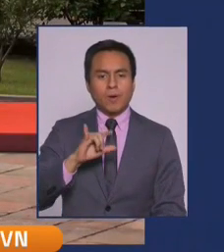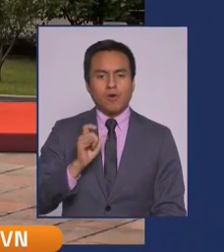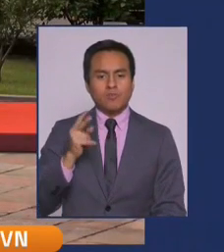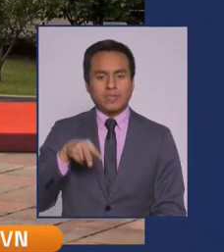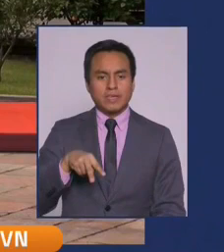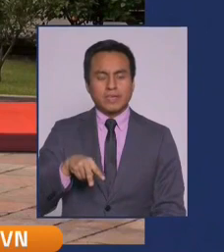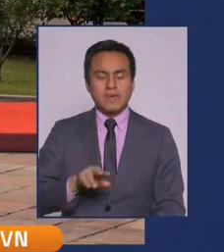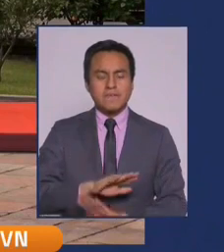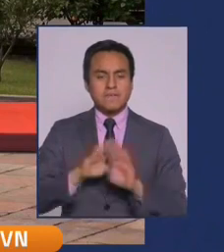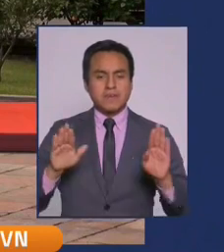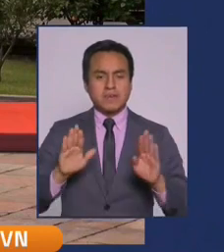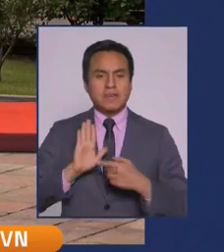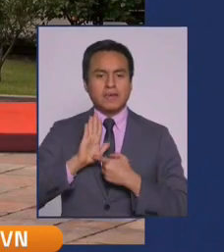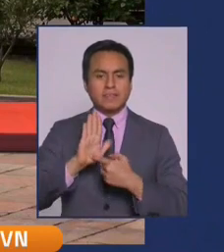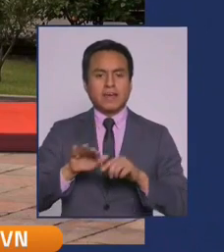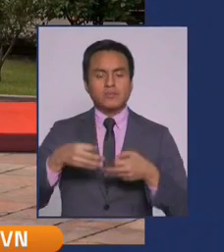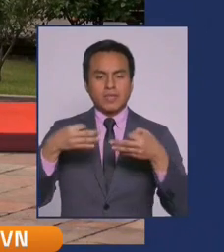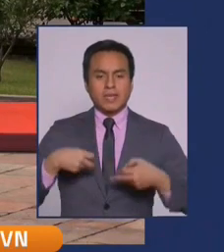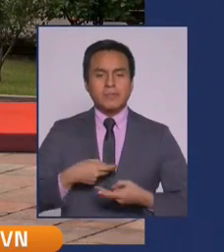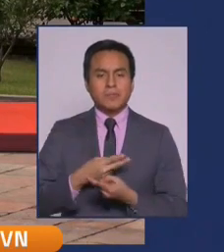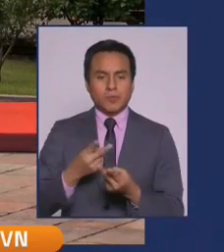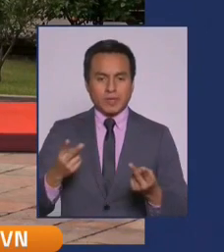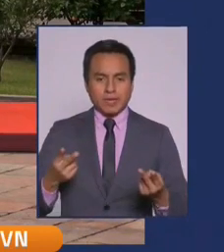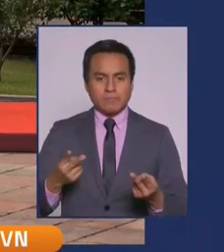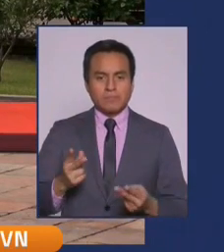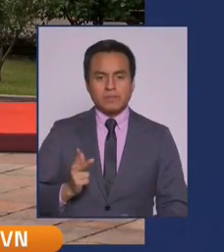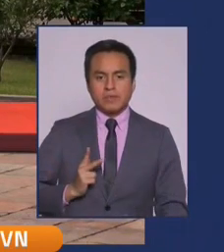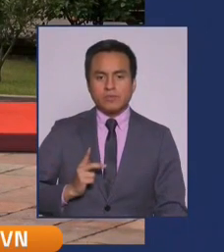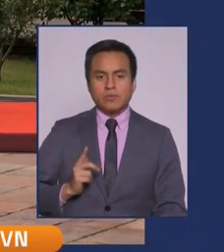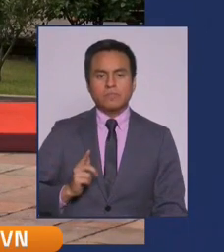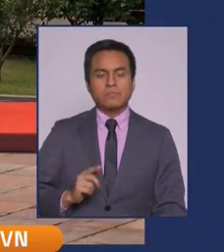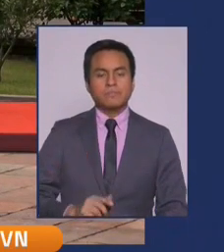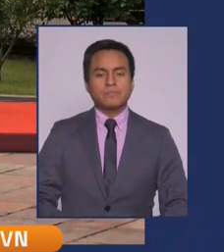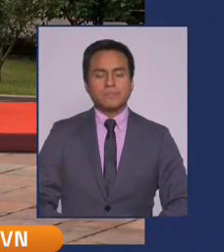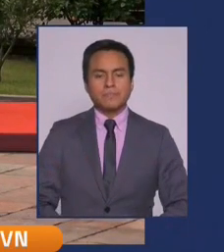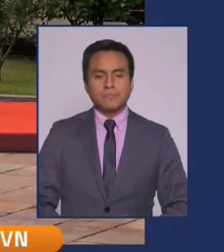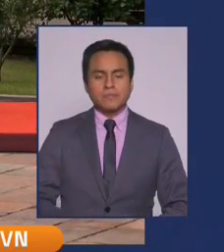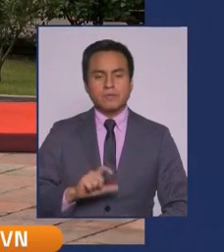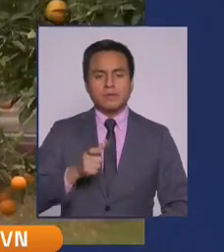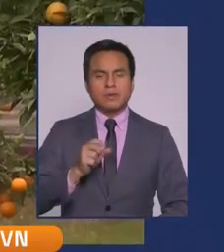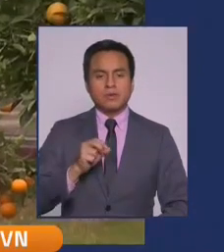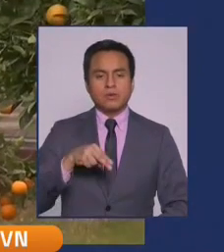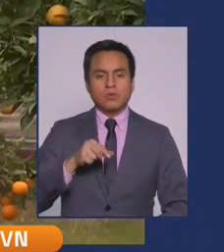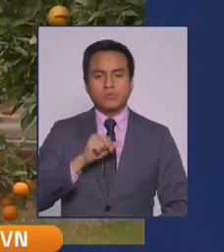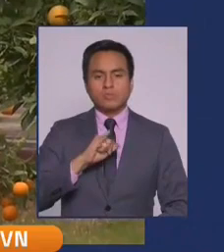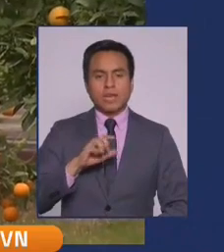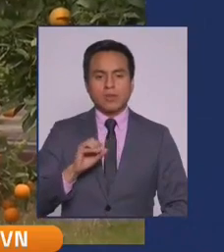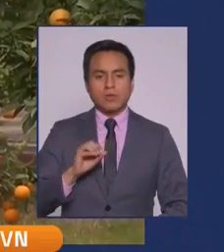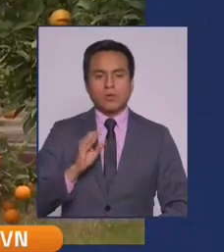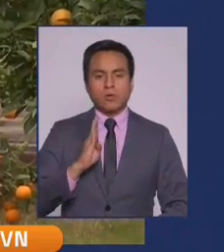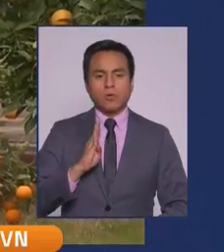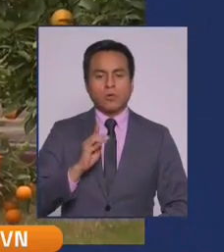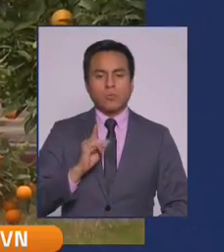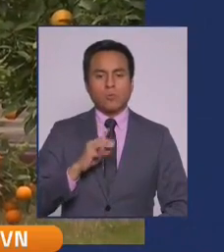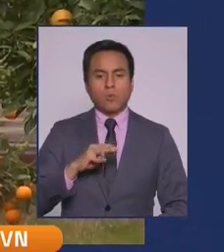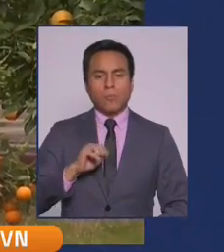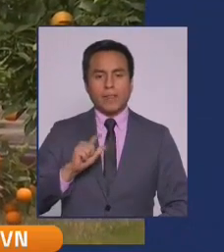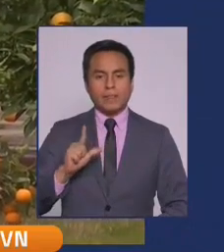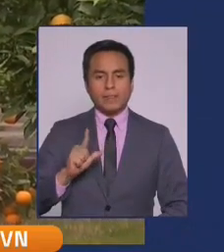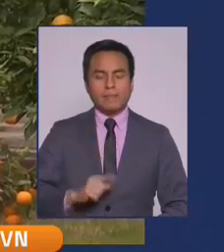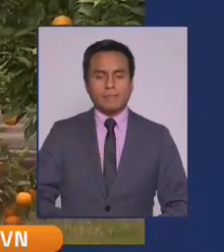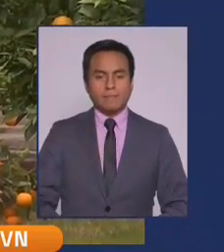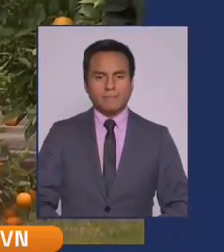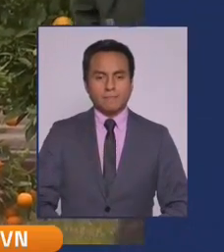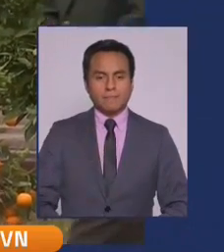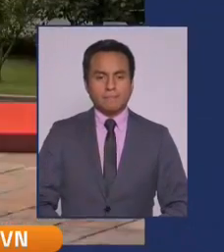nos dijeron antes si eso estaba resuelto? Y porque el ministro Blumen, la declaración que hace al final es votamos, el presidente tomó